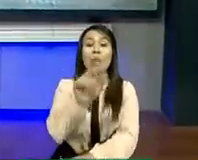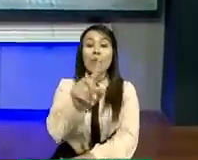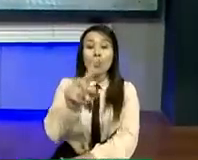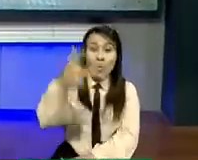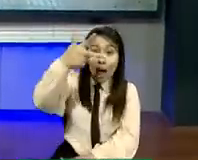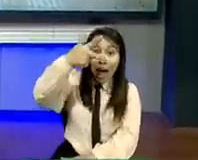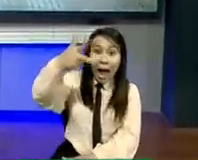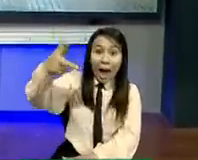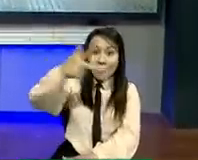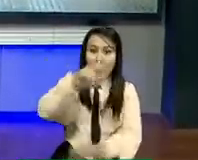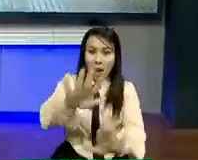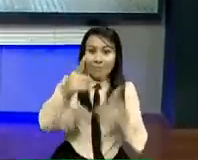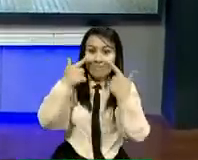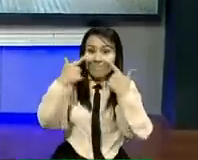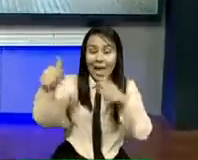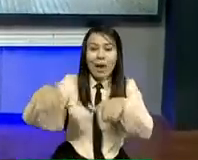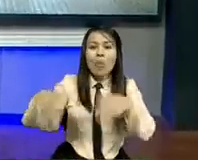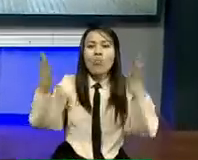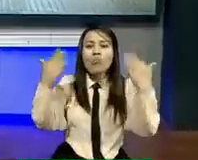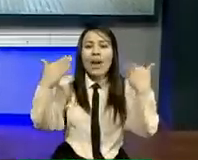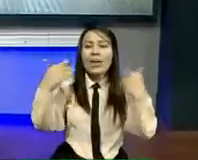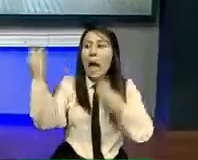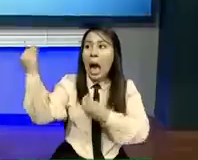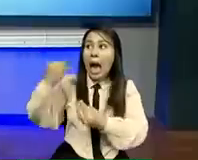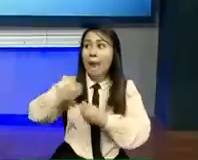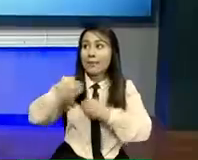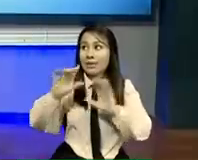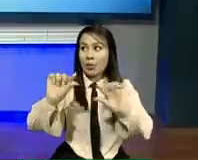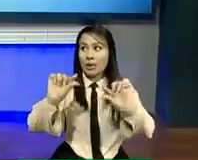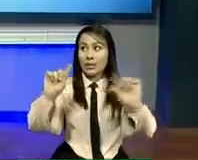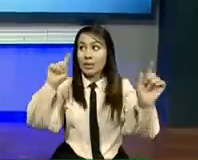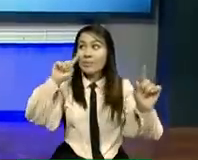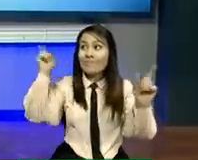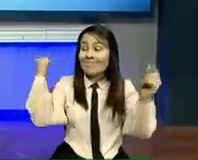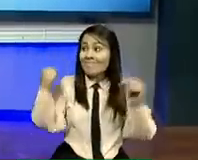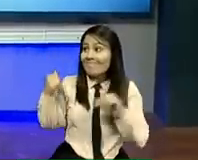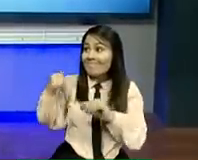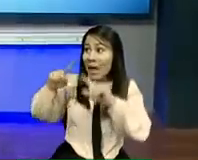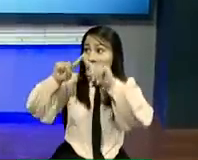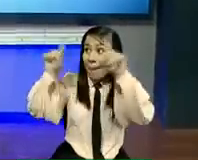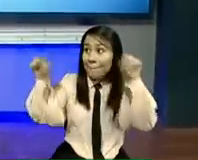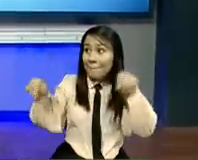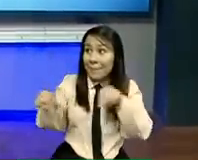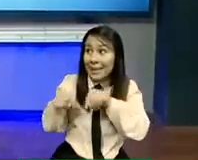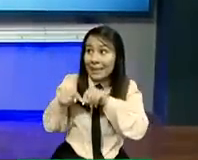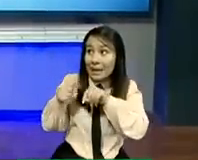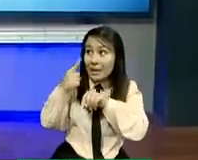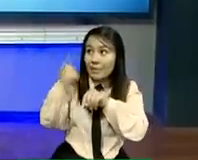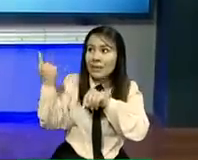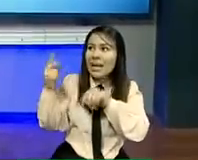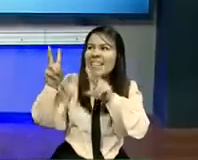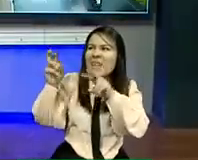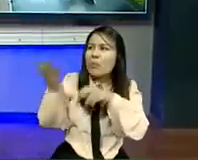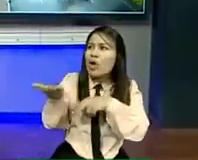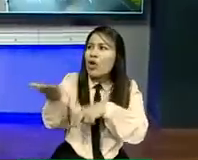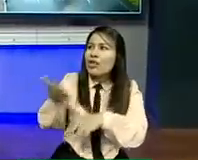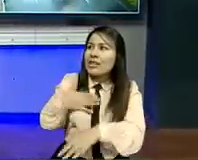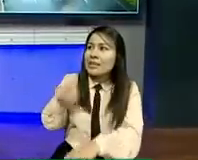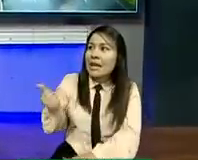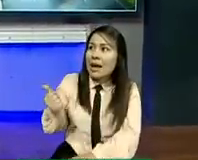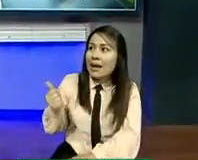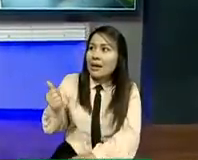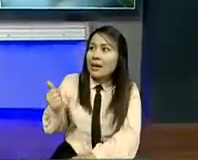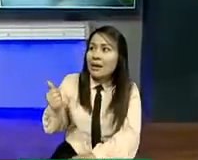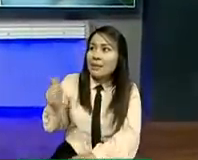siguientes imágenes para ustedes. Gracias, Julio César, volveremos a conversar contigo más adelante. A ver, señor productor, póngale ahí algo para ver de lo que está sucediendo en